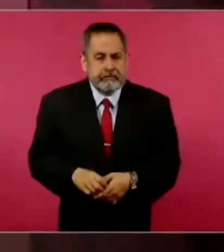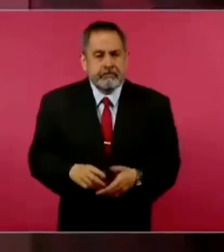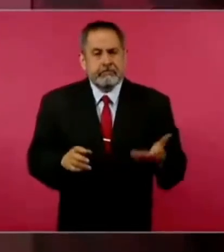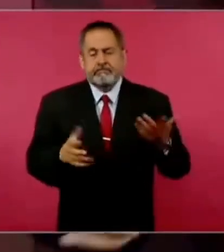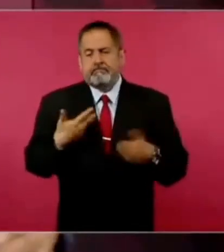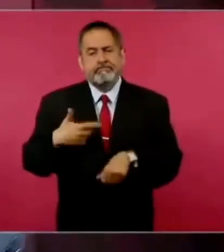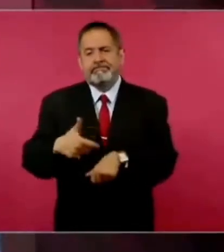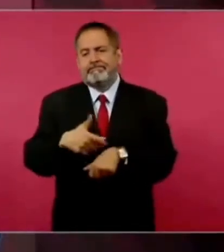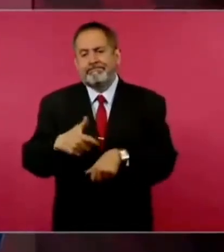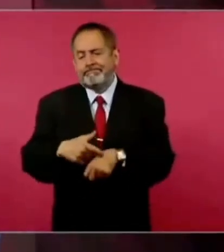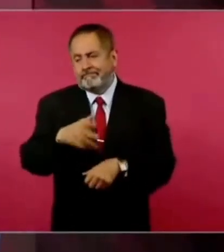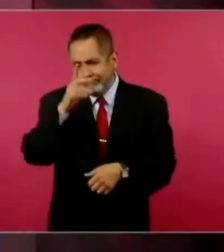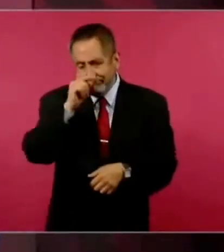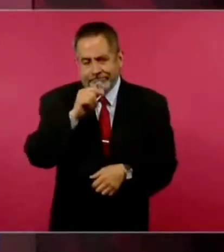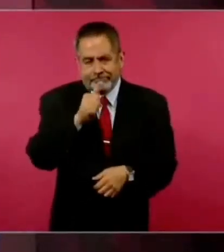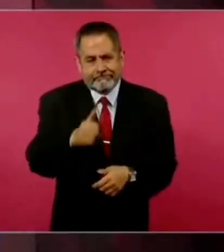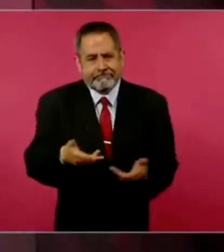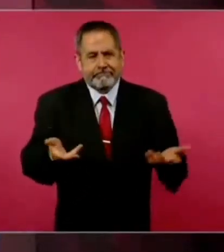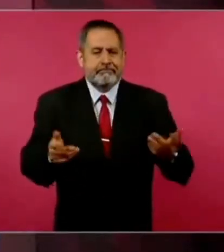da tiempo.